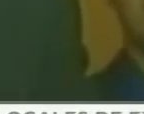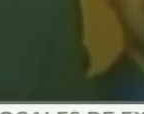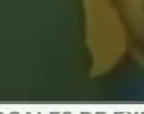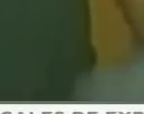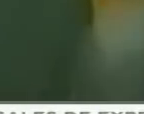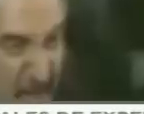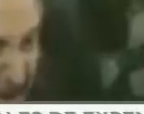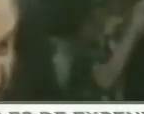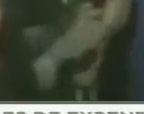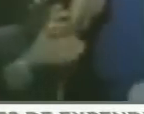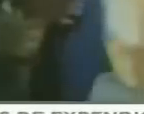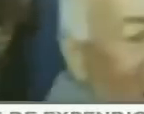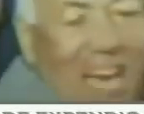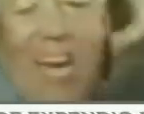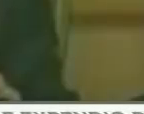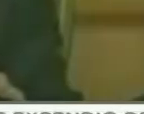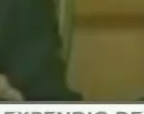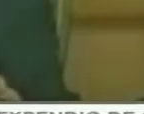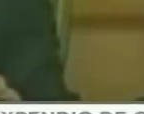Consejo Nacional Electoral.